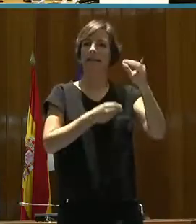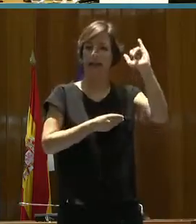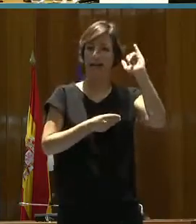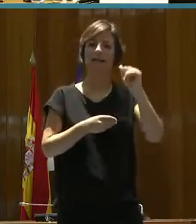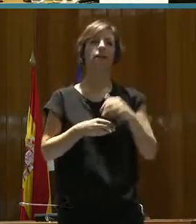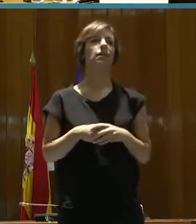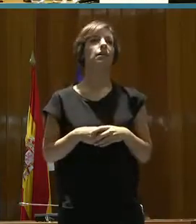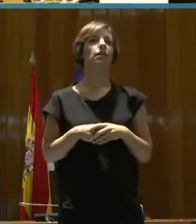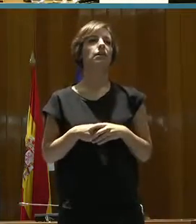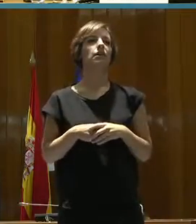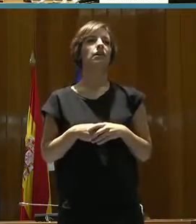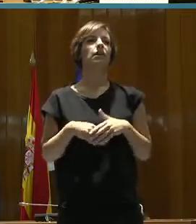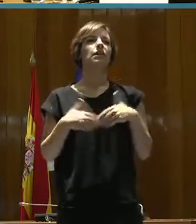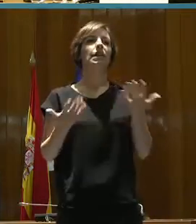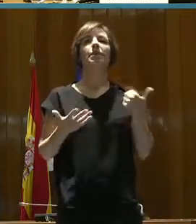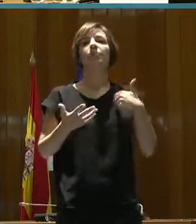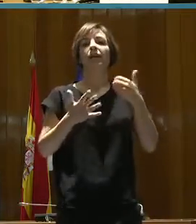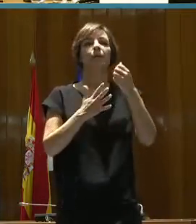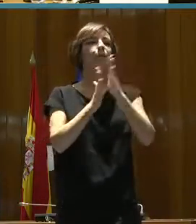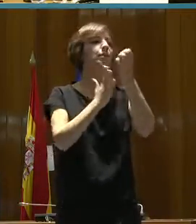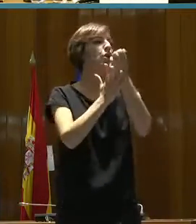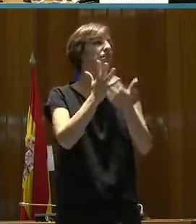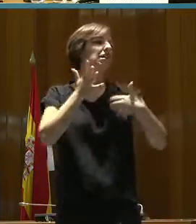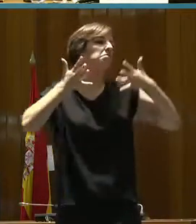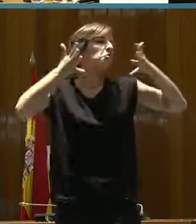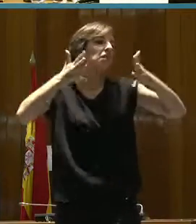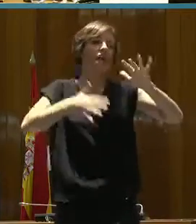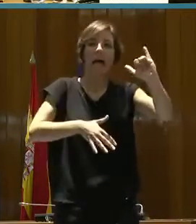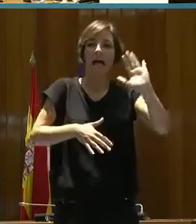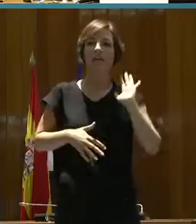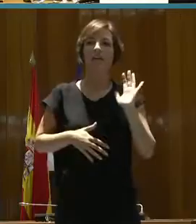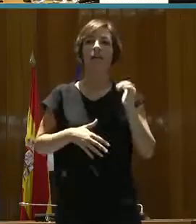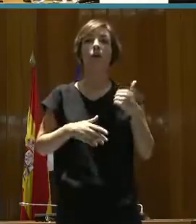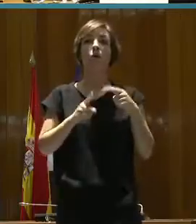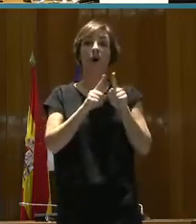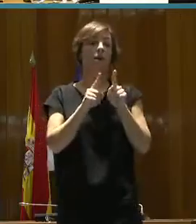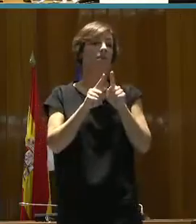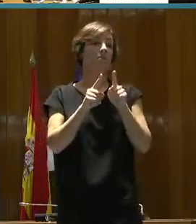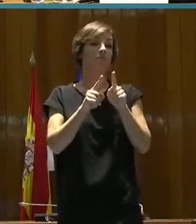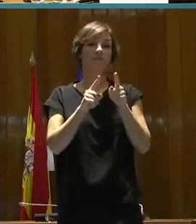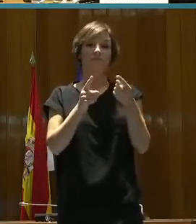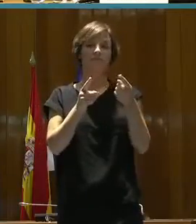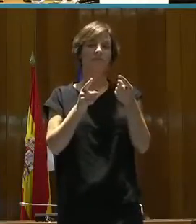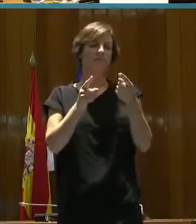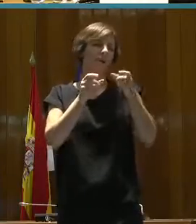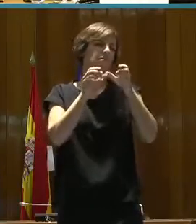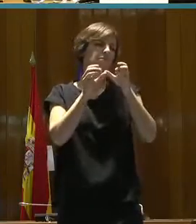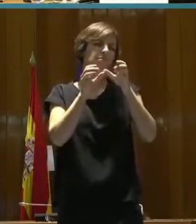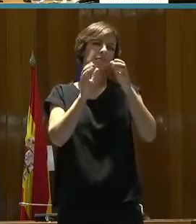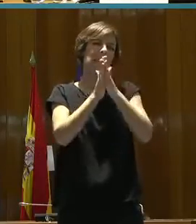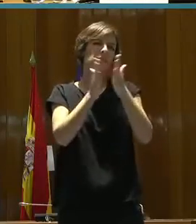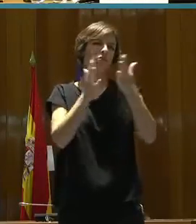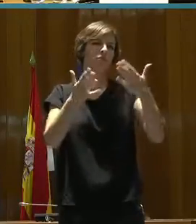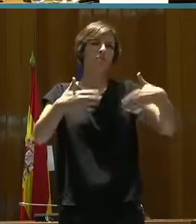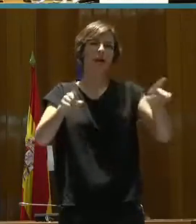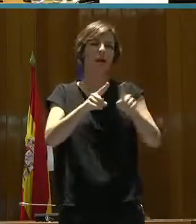También contiene sugerencias bibliográficas, no enciclopédicas, sino realmente muy enfocadas a poder ser